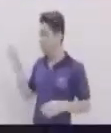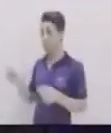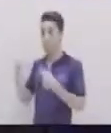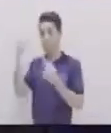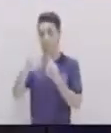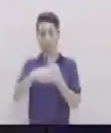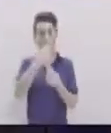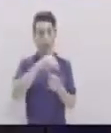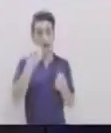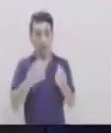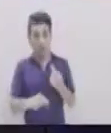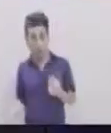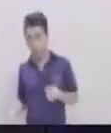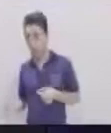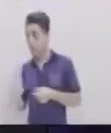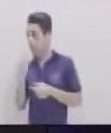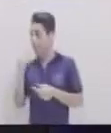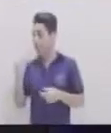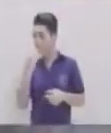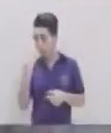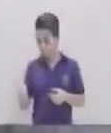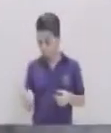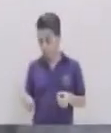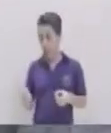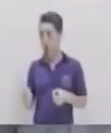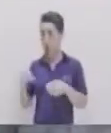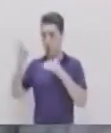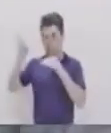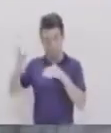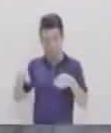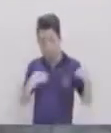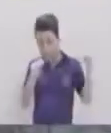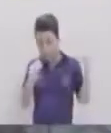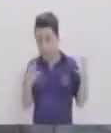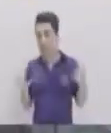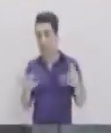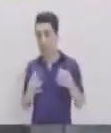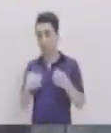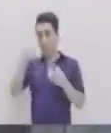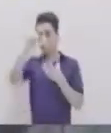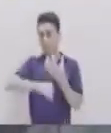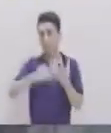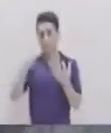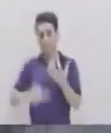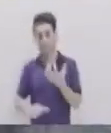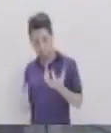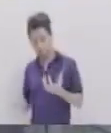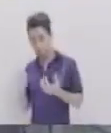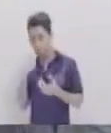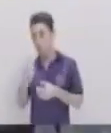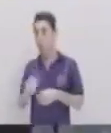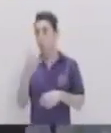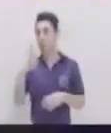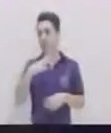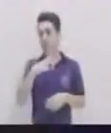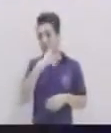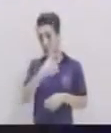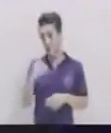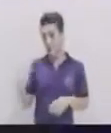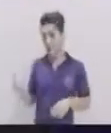fruta del banano, mango, sandía y melón. Para ello vamos a contar cuántas frutas contiene cada